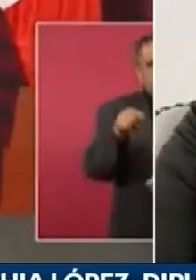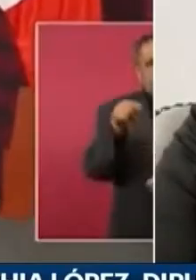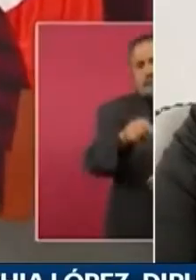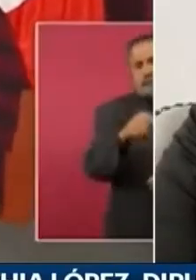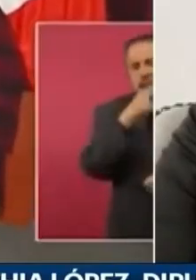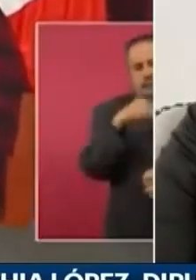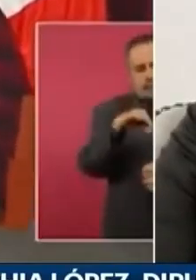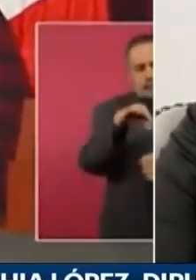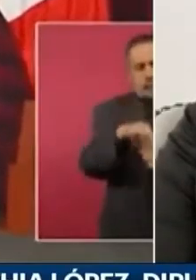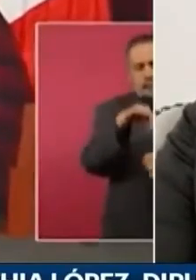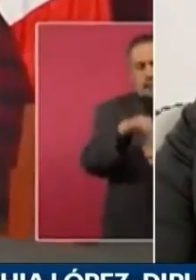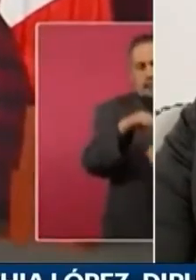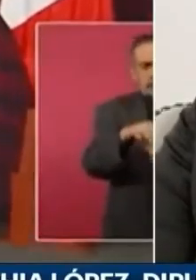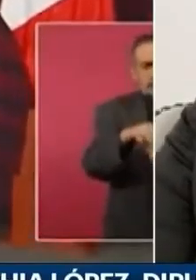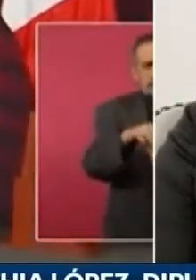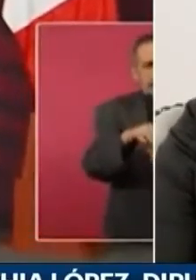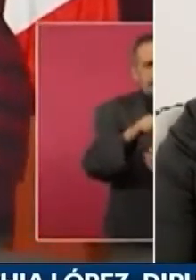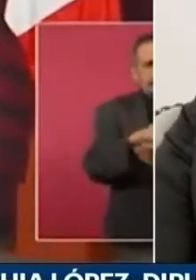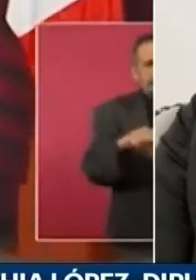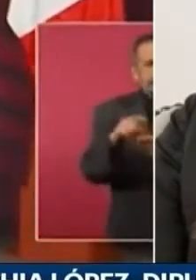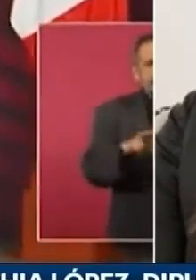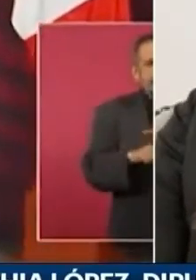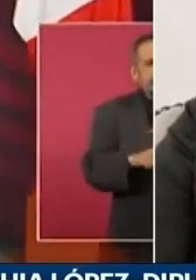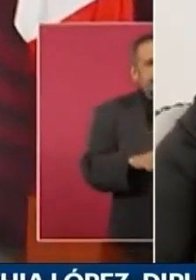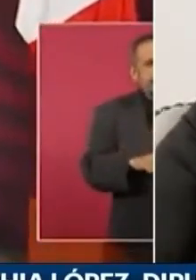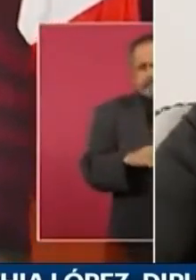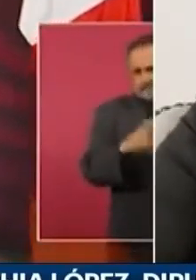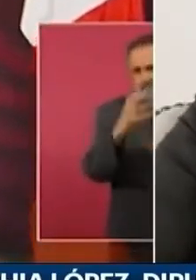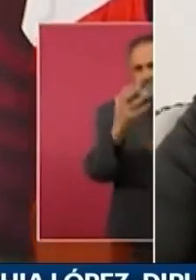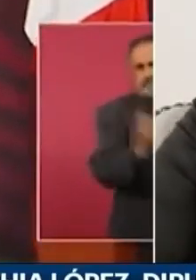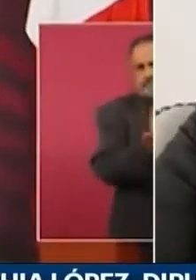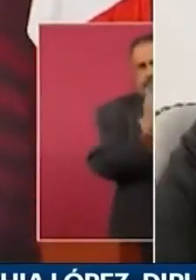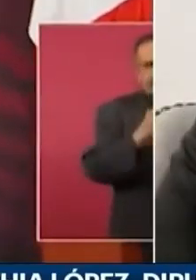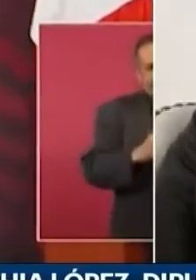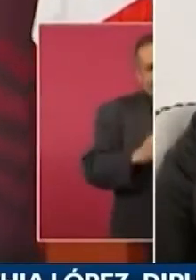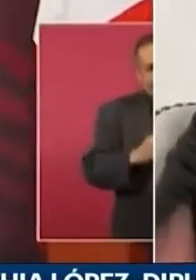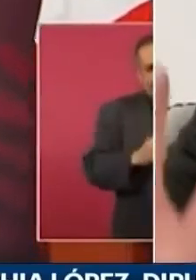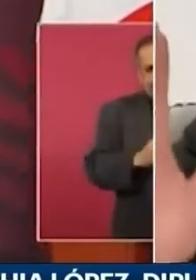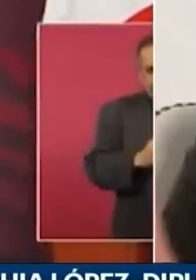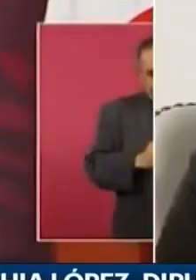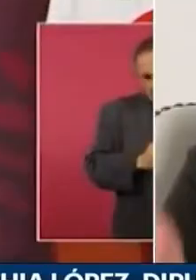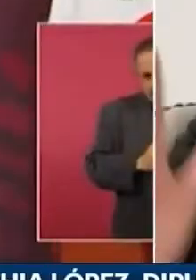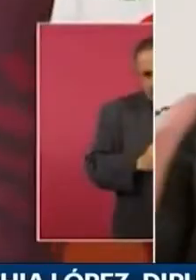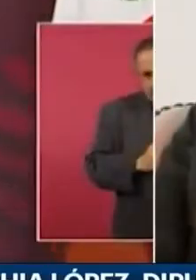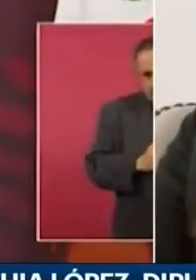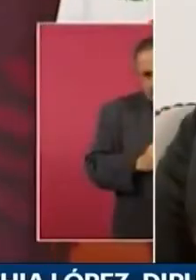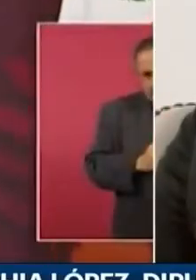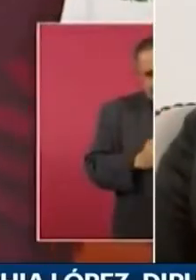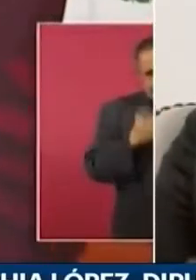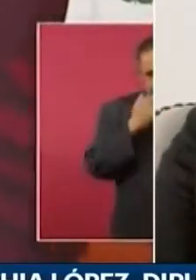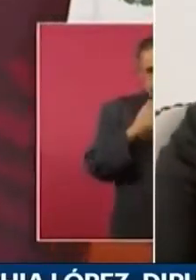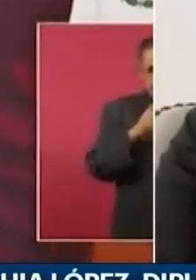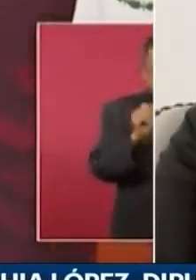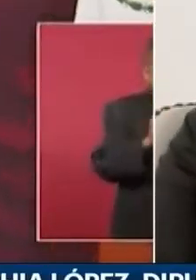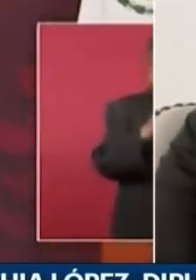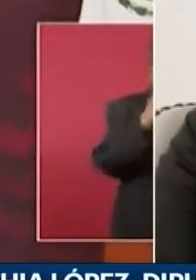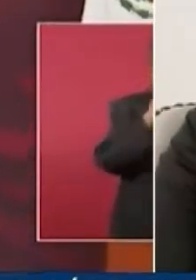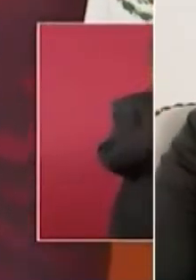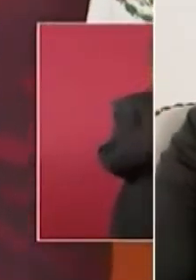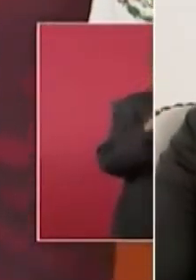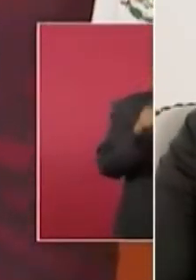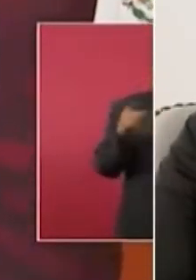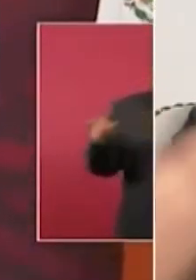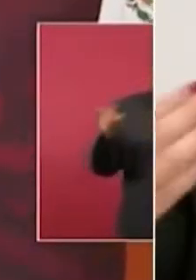a una presidenta, a Dina Boluarte, que es la presidenta interina que llegó, México tiene que